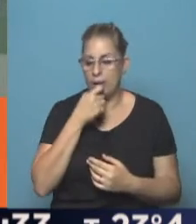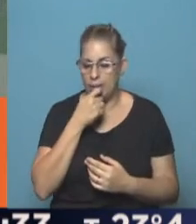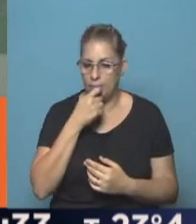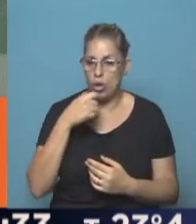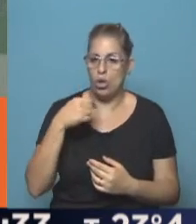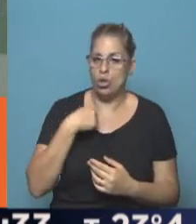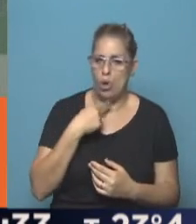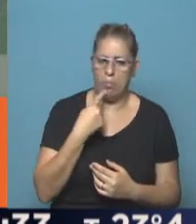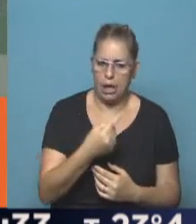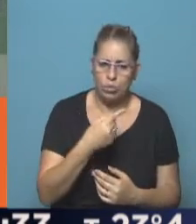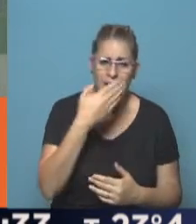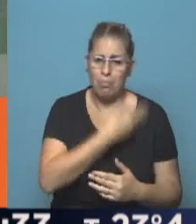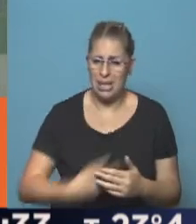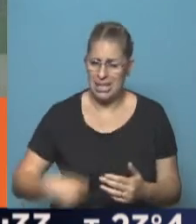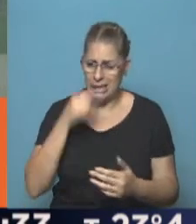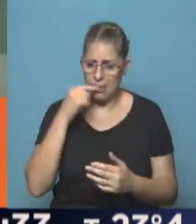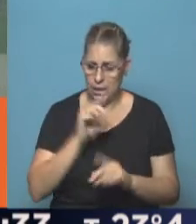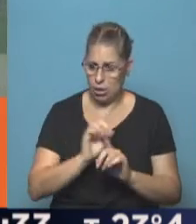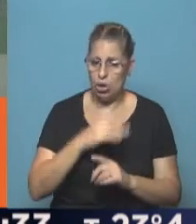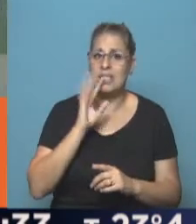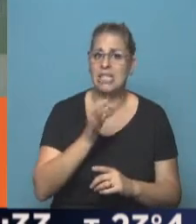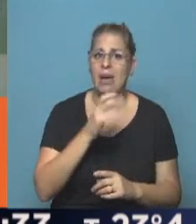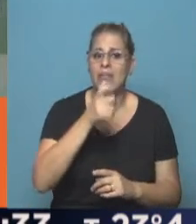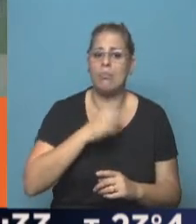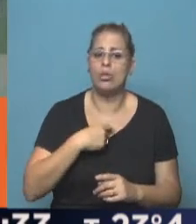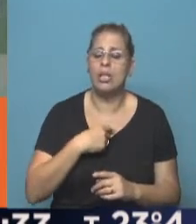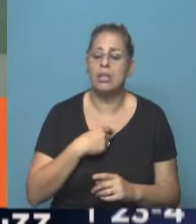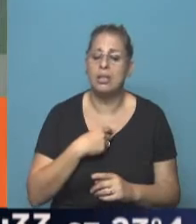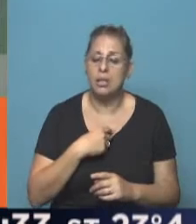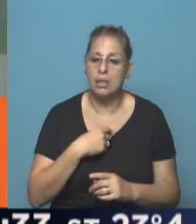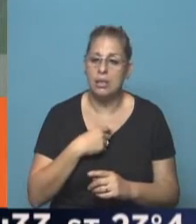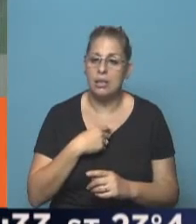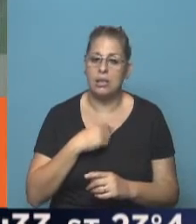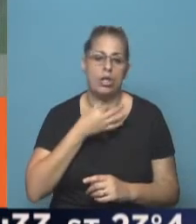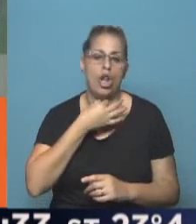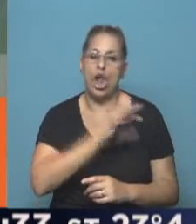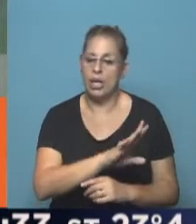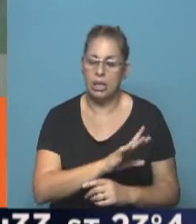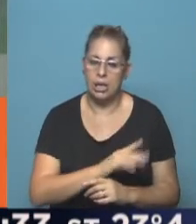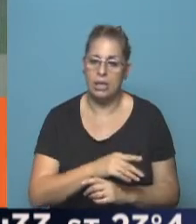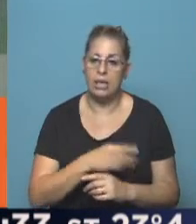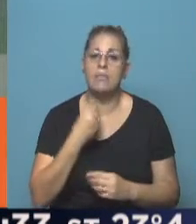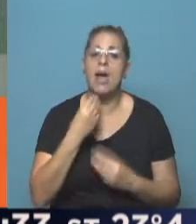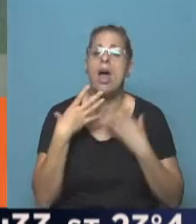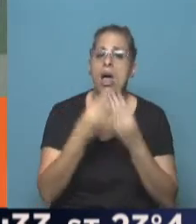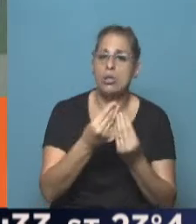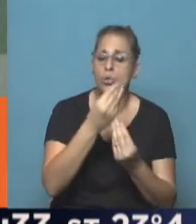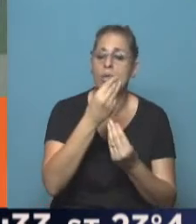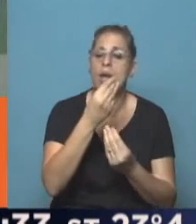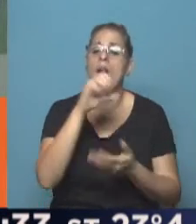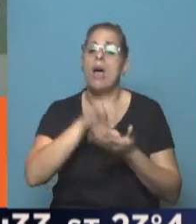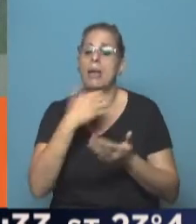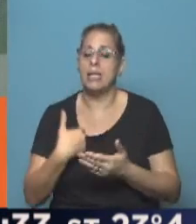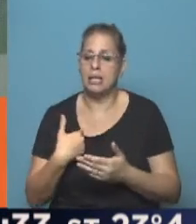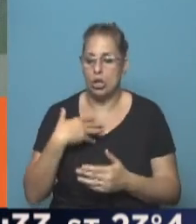él no le había preguntado al presidente, porque él sabe cuál es la respuesta del presidente, que es hacer lo que tengas que hacer en beneficio del país, yo tengo la